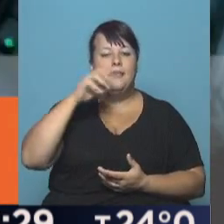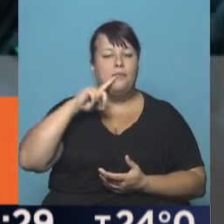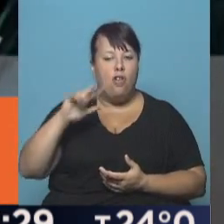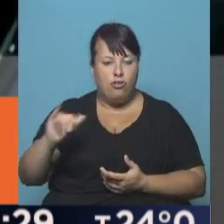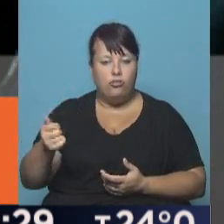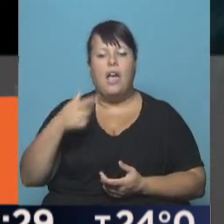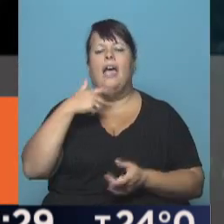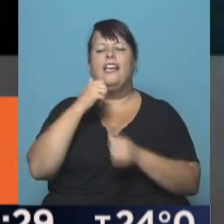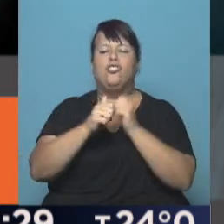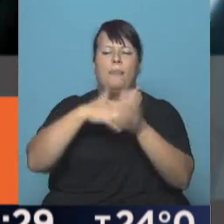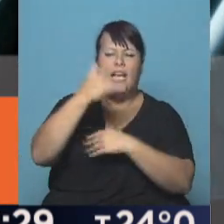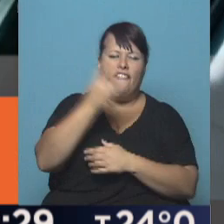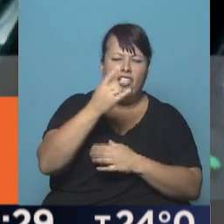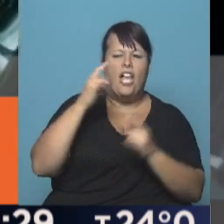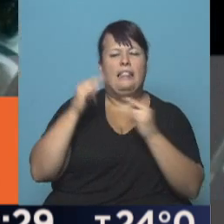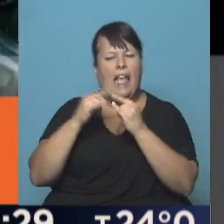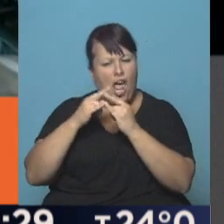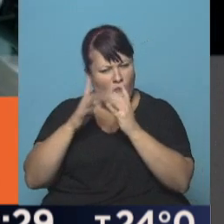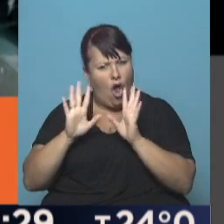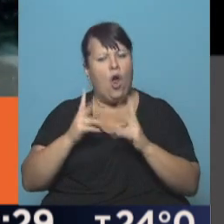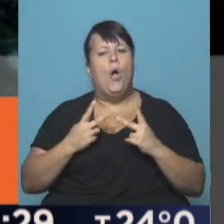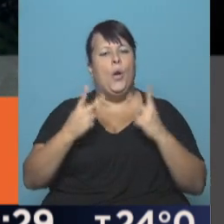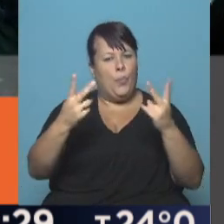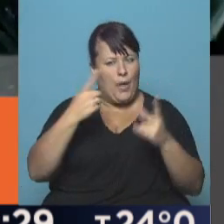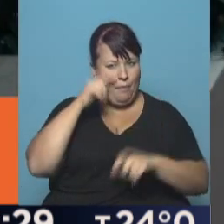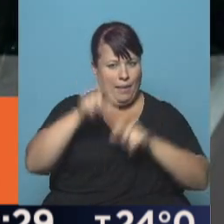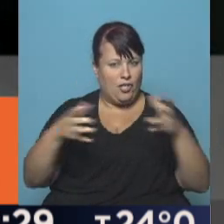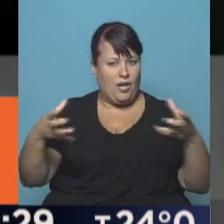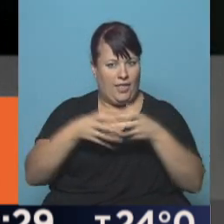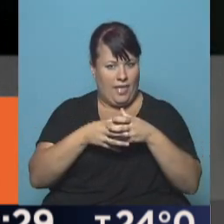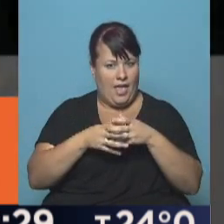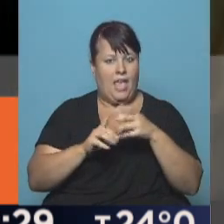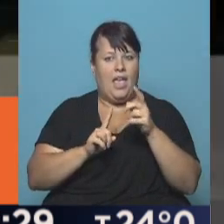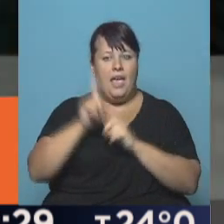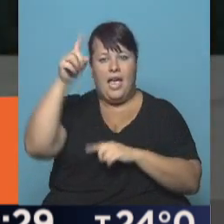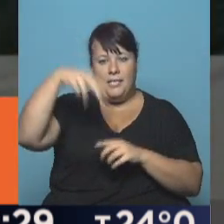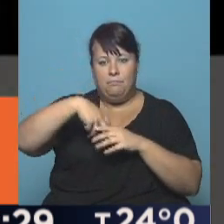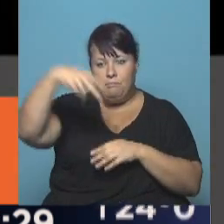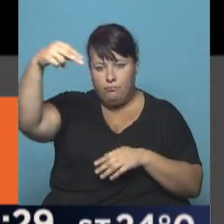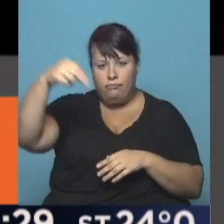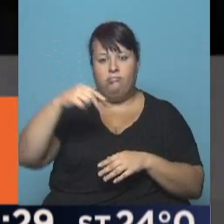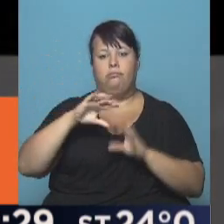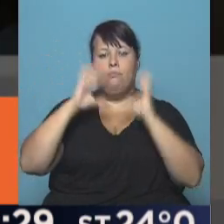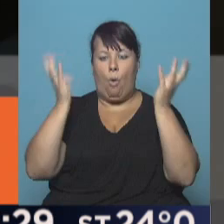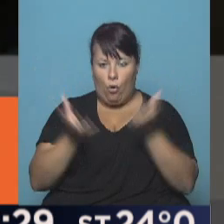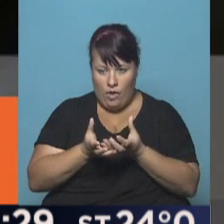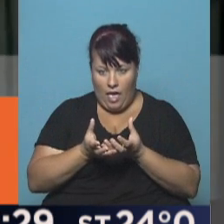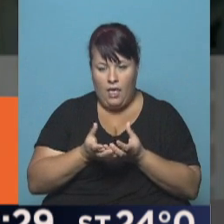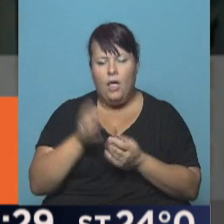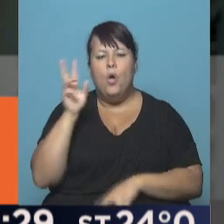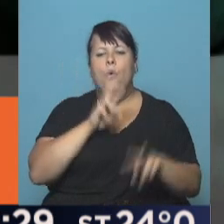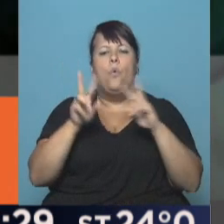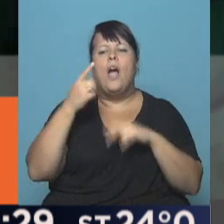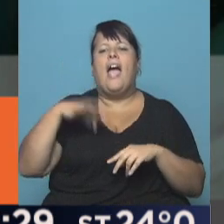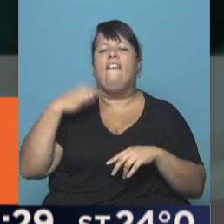La historia que mezcla ciencia ficción y terror, ¿no? Un viaje, allí están los miembros de la tripulación de la Estación Espacial Internacional y están buscando